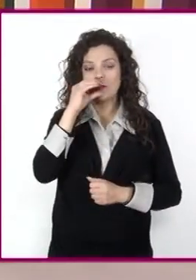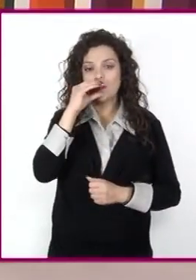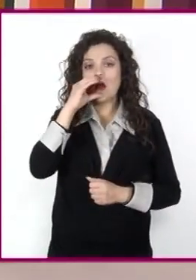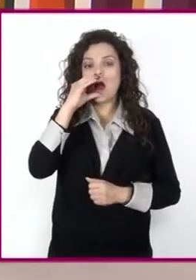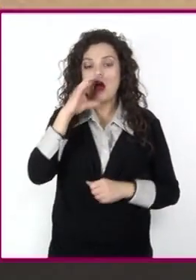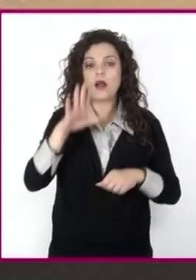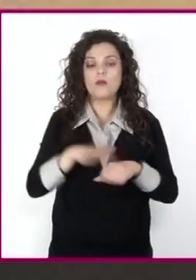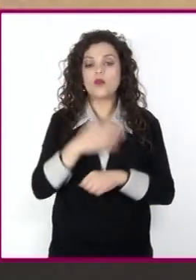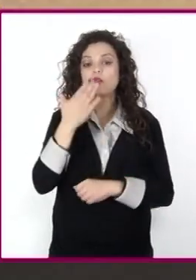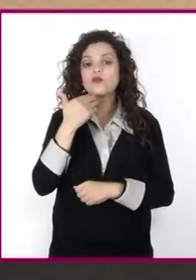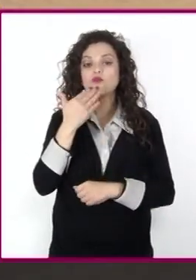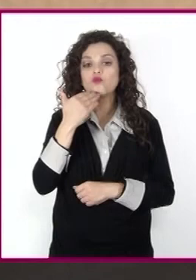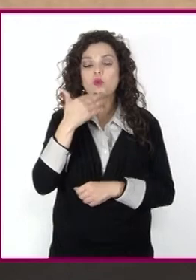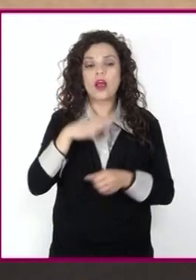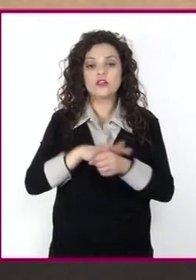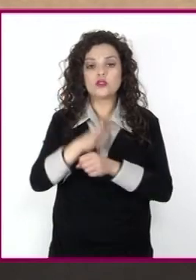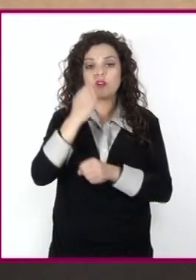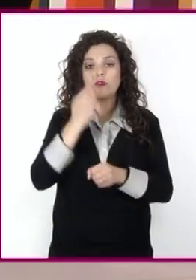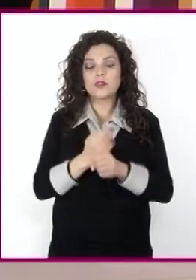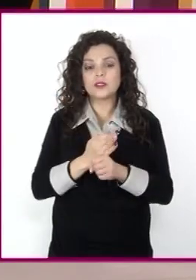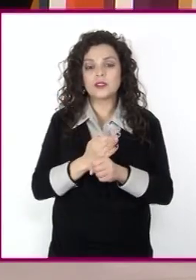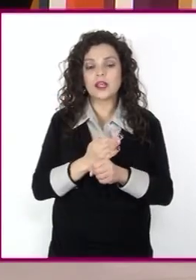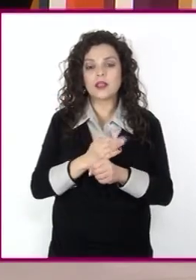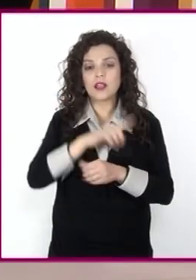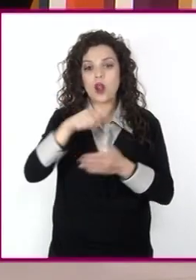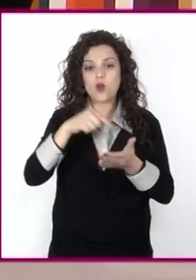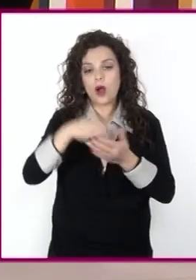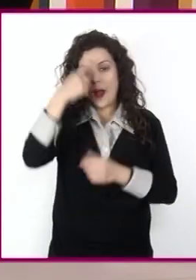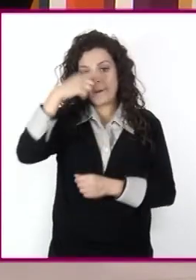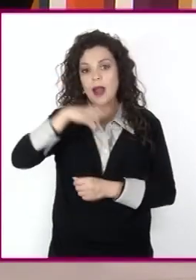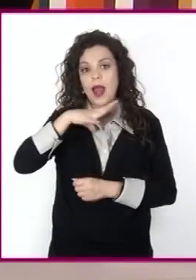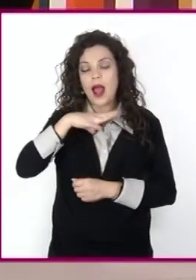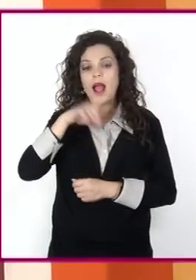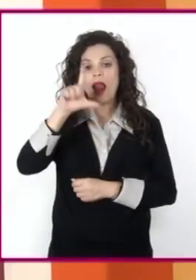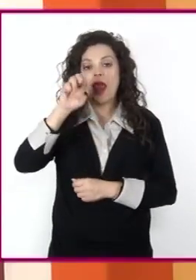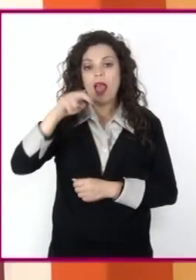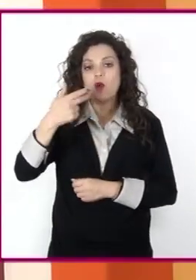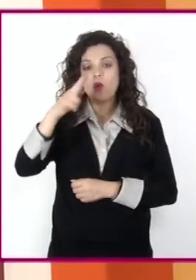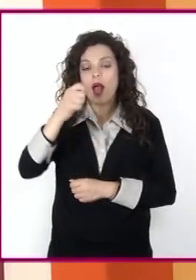tienen espacio suficiente para la lengua y párpados de forma peculiar.